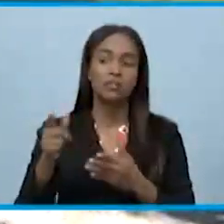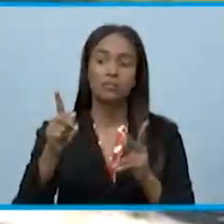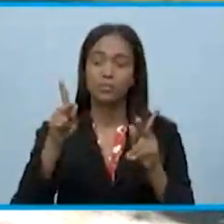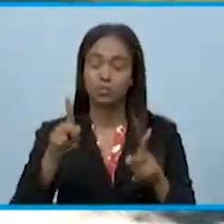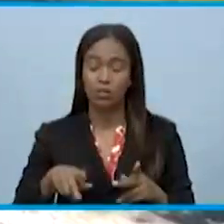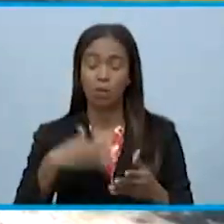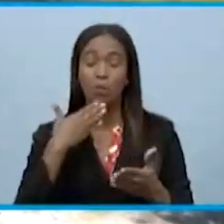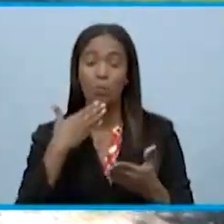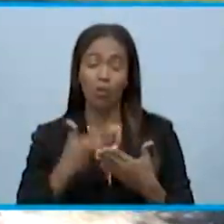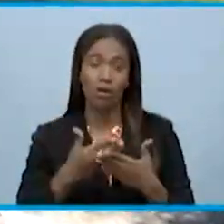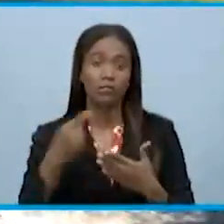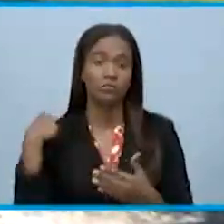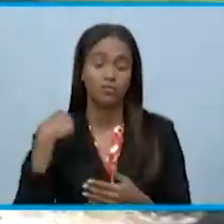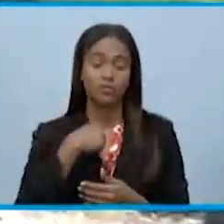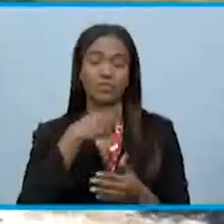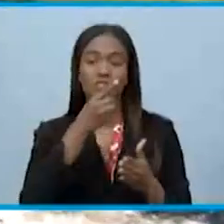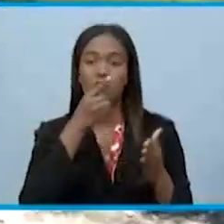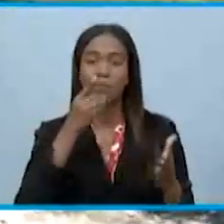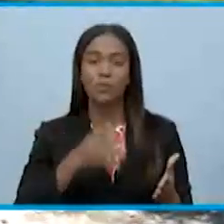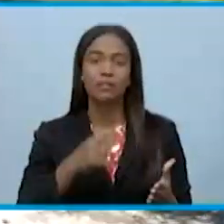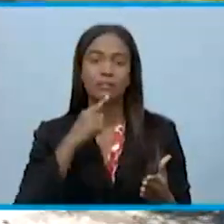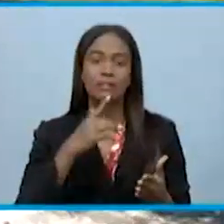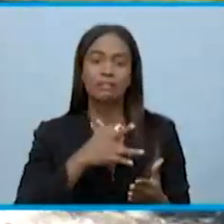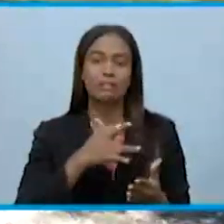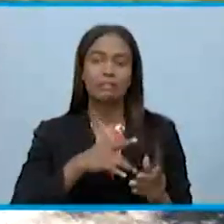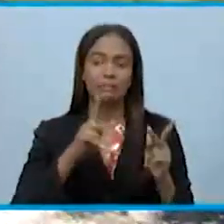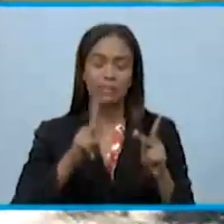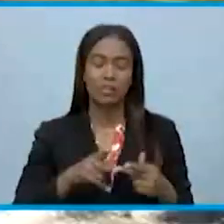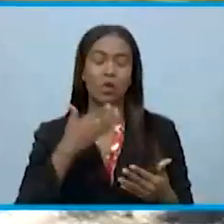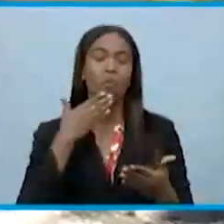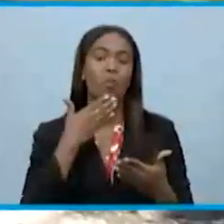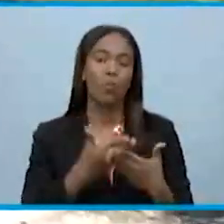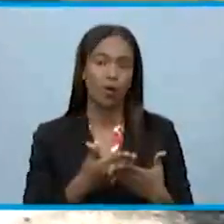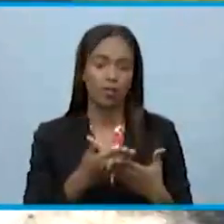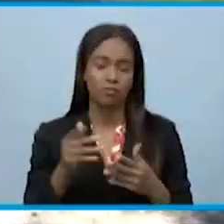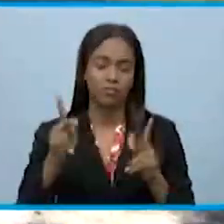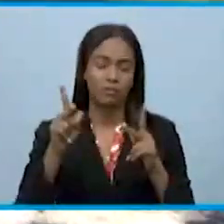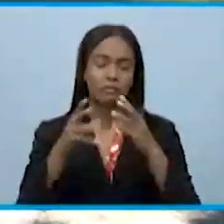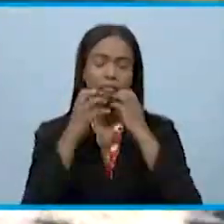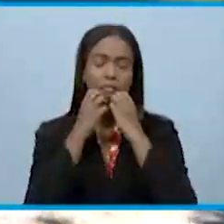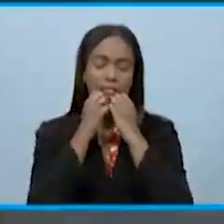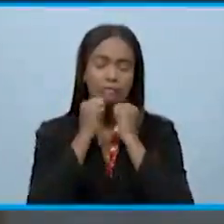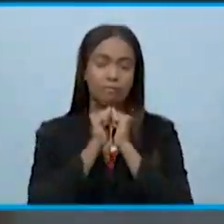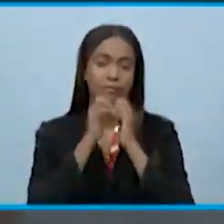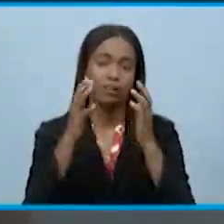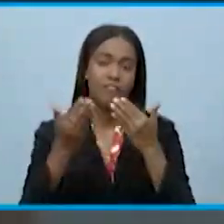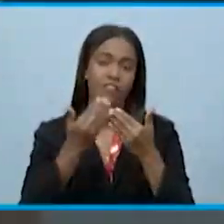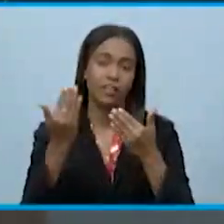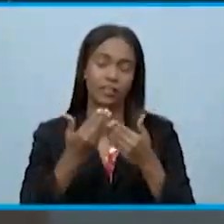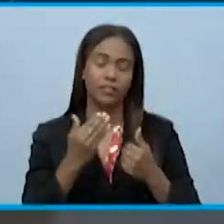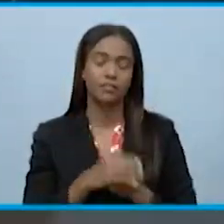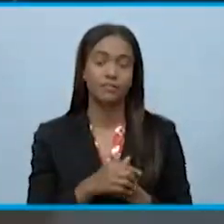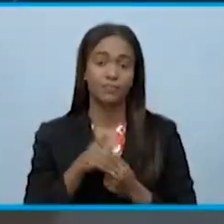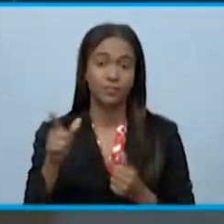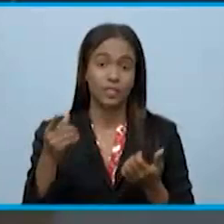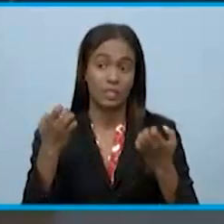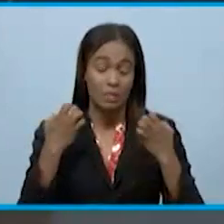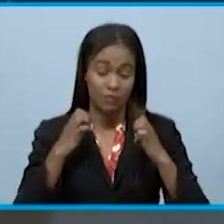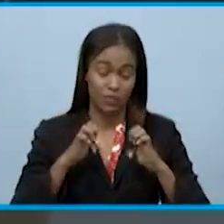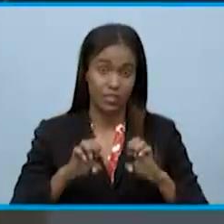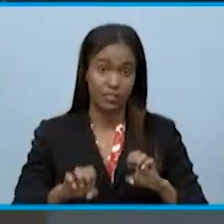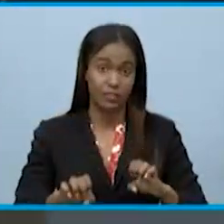jovial. Nosotros dominicanos le decimos sangre ligera, una gente que se dejaba querer muy fácil. Él con su esfuerzo y con